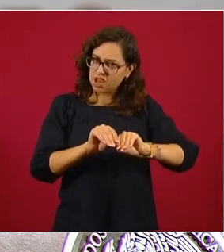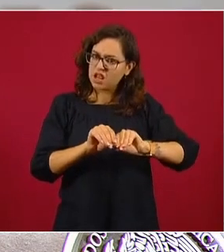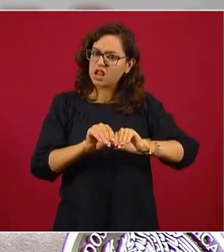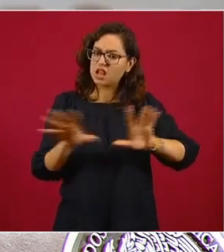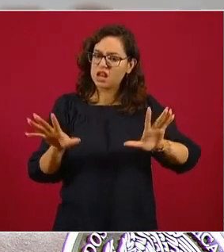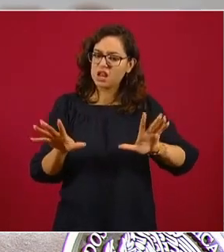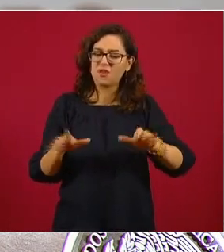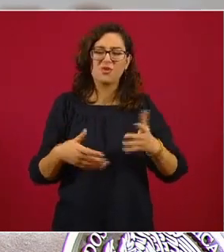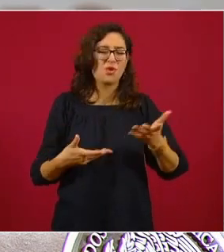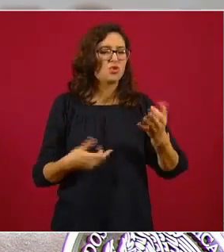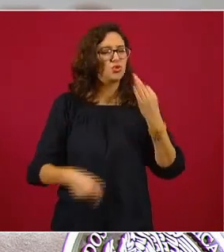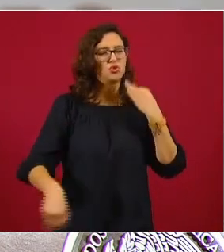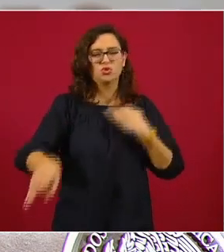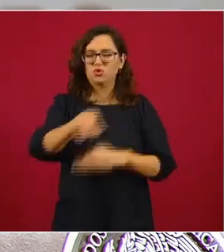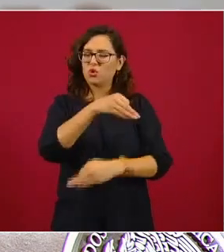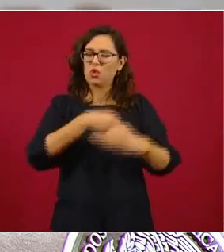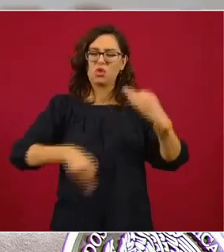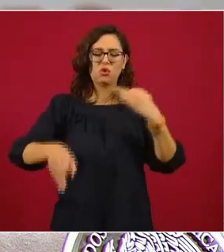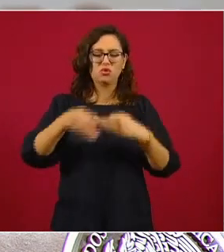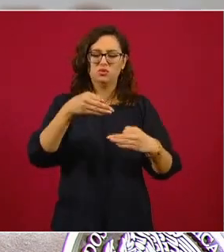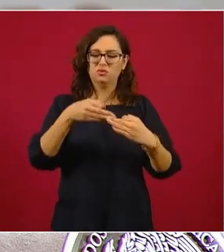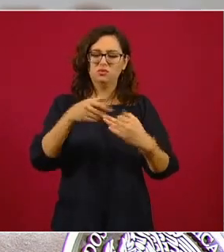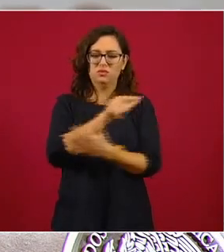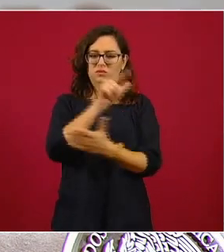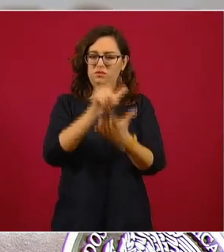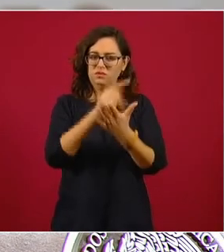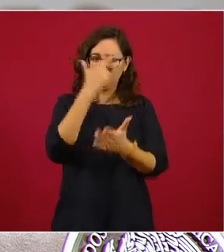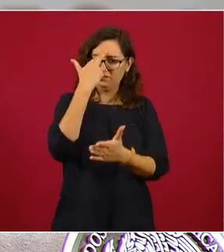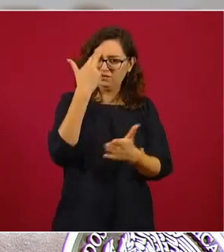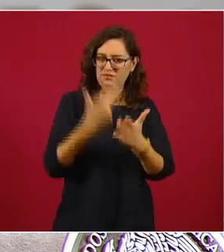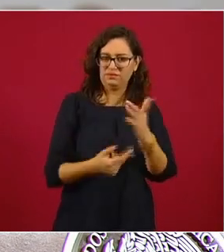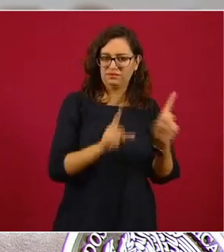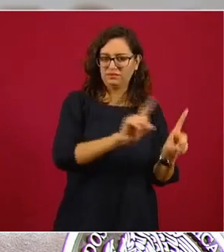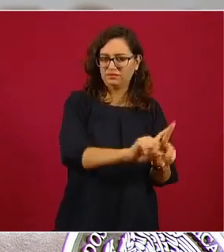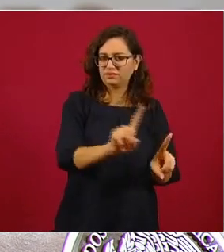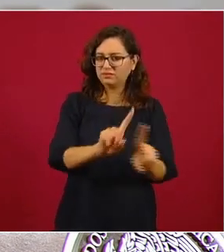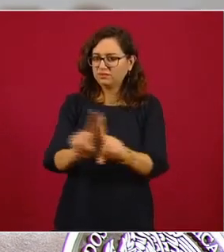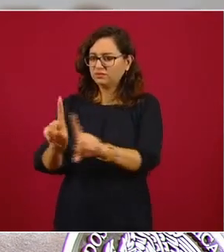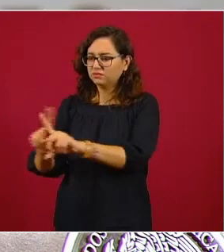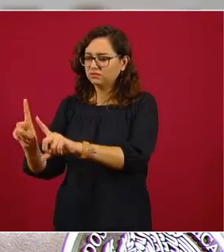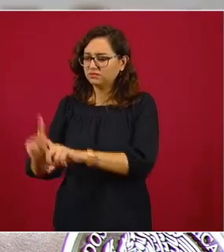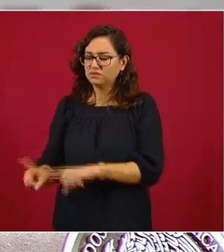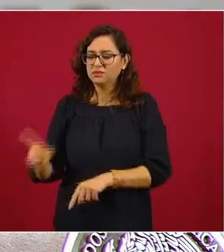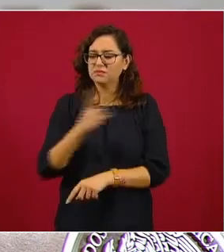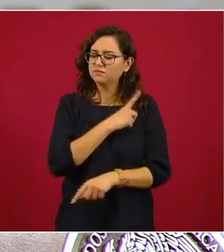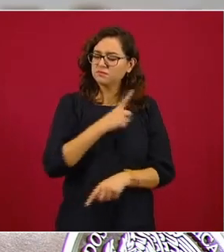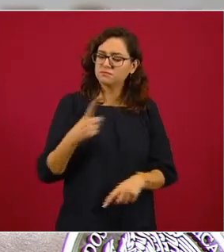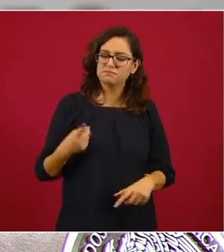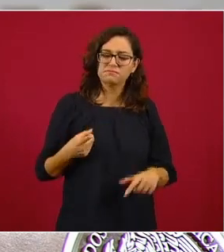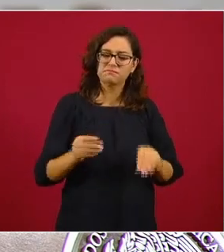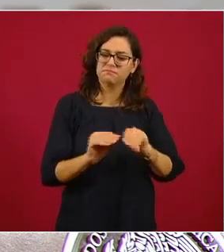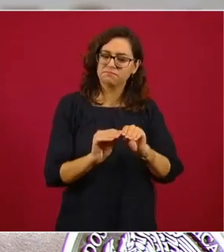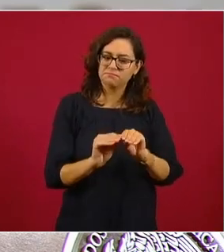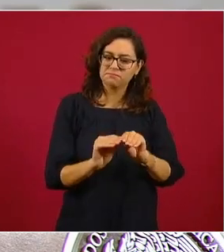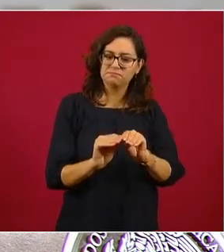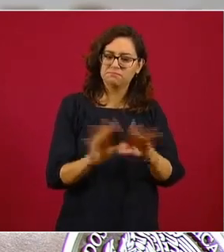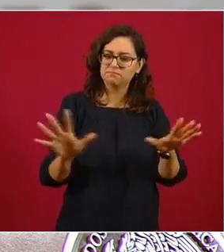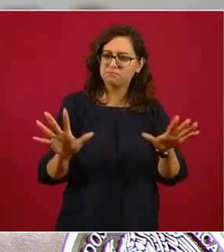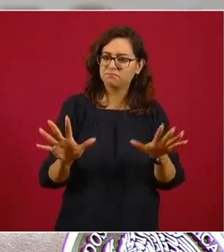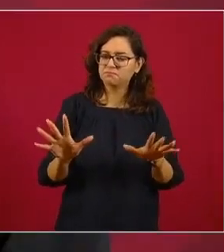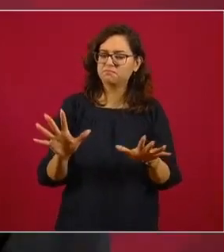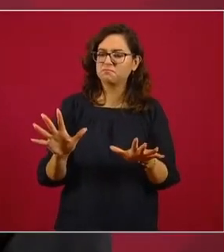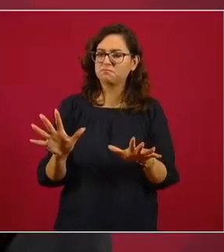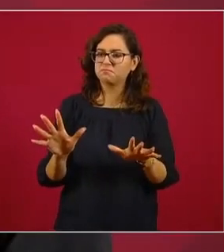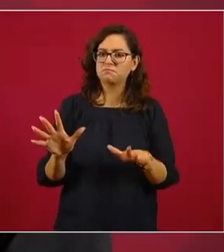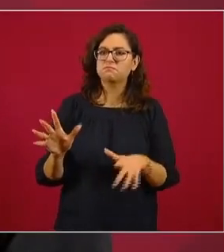todos los crímenes, se aclaren y se castigue a los responsables. No podemos darnos por vencidos, no